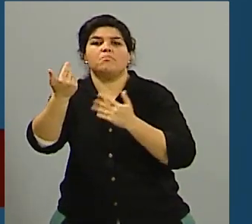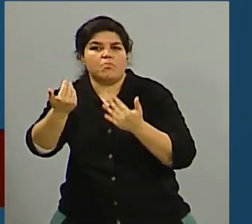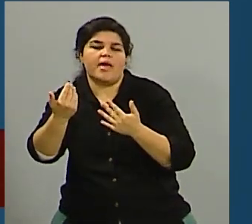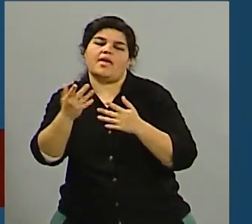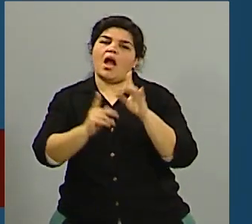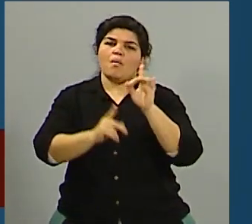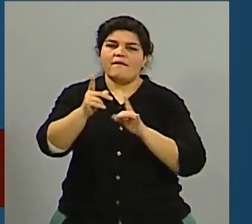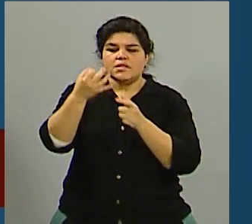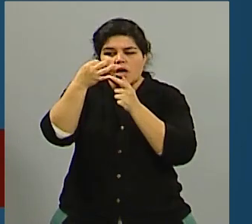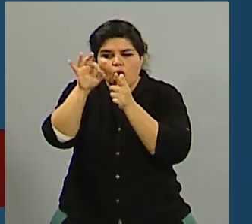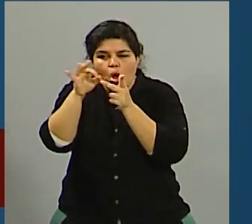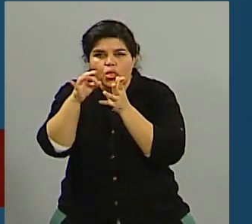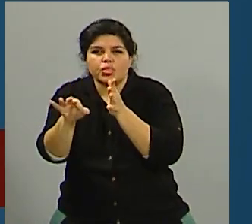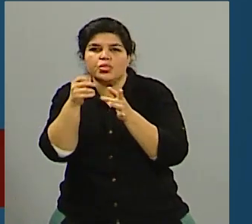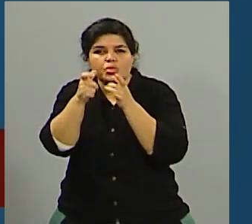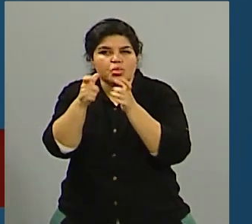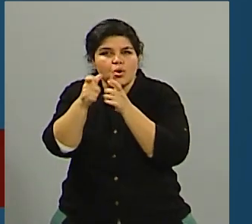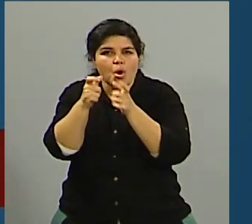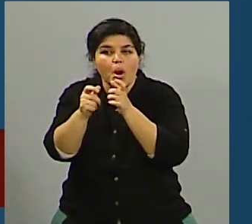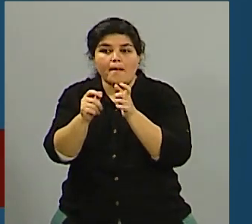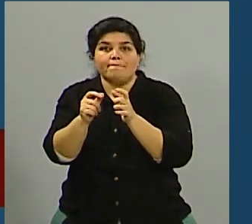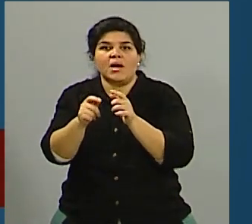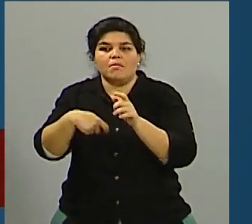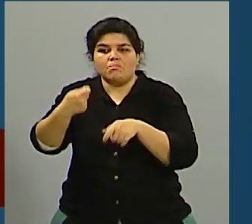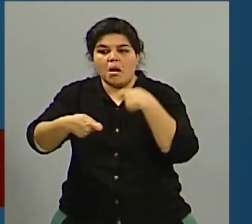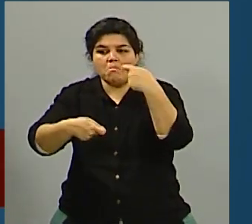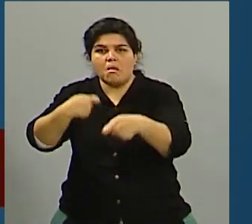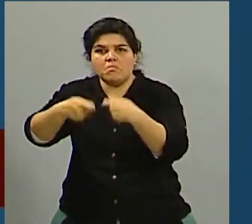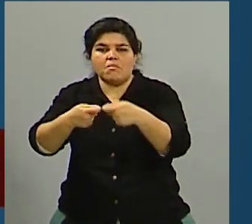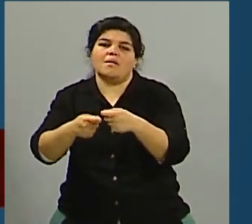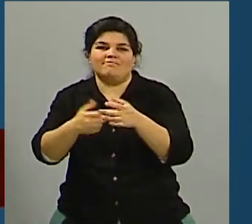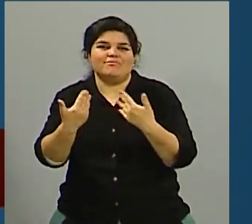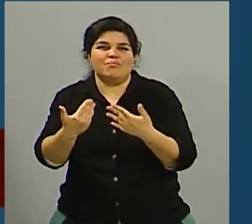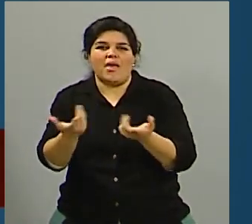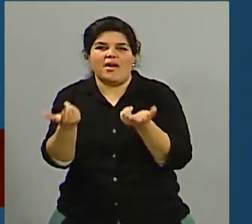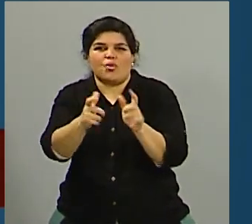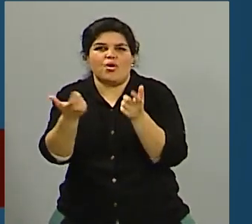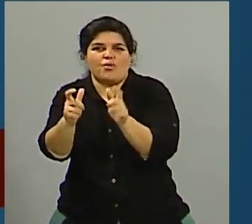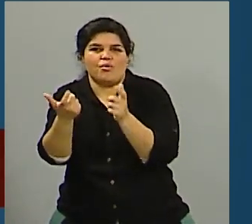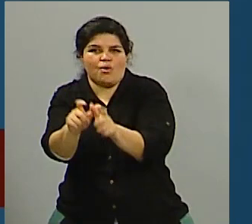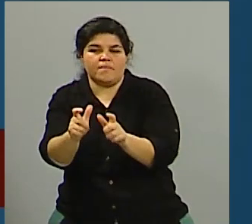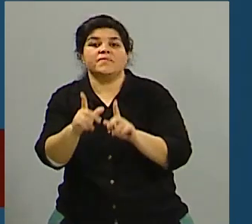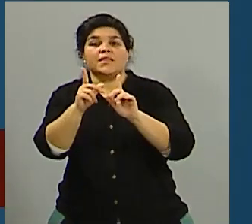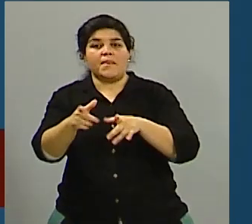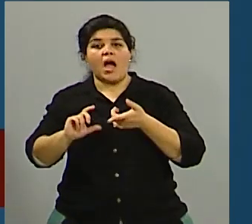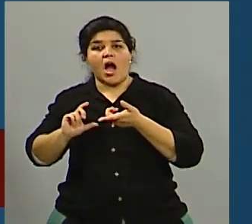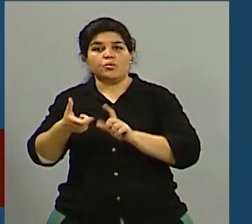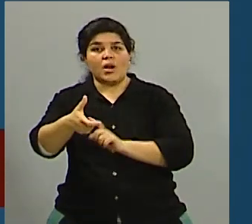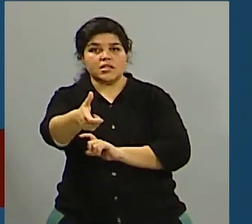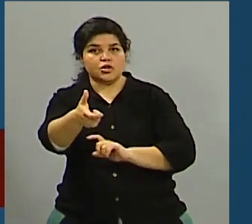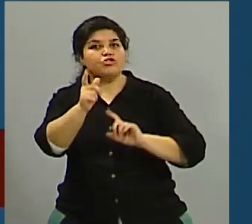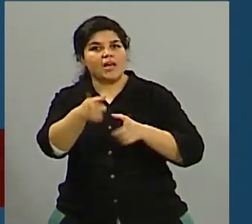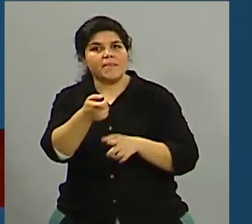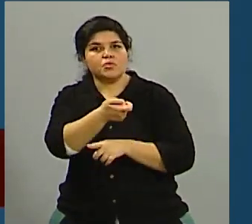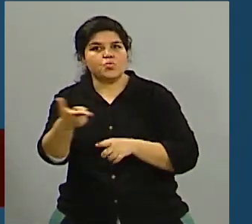en años anteriores, tienen que ver justamente con la inflación, los logros son buenos. Pero también hay cláusulas de revisión, hay actualización podríamos decir, casi